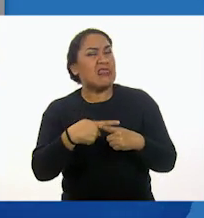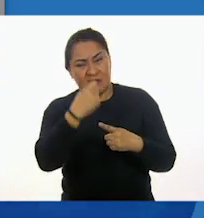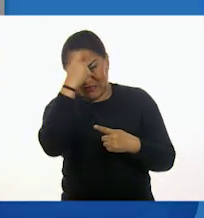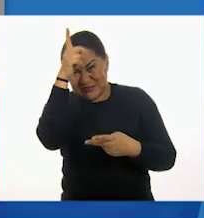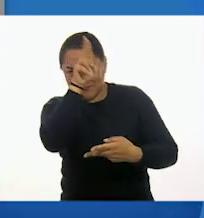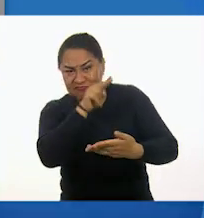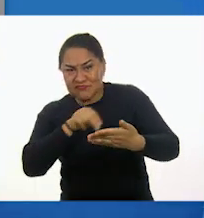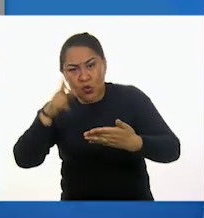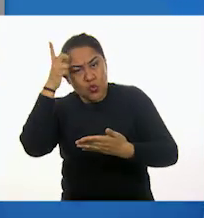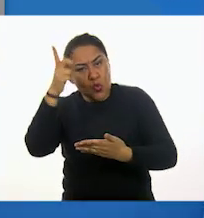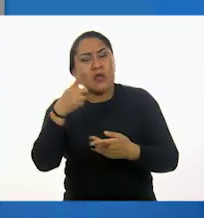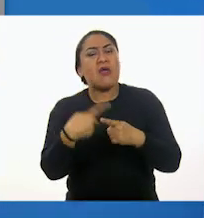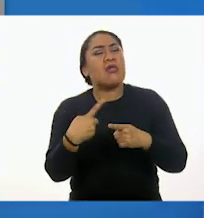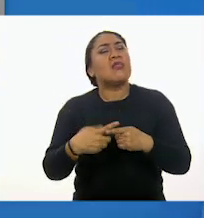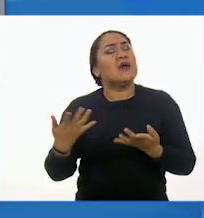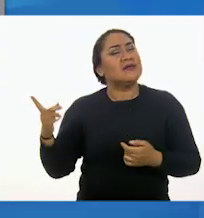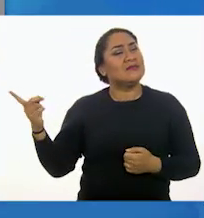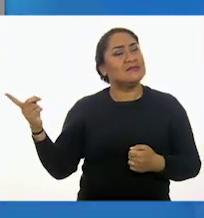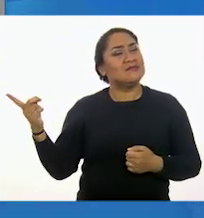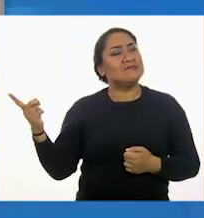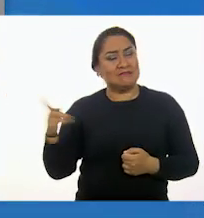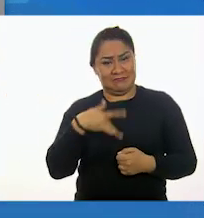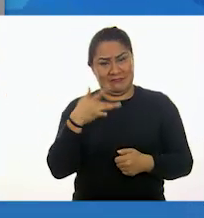será? A ver, obsérvala bien.